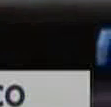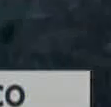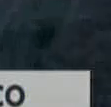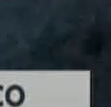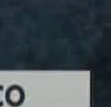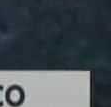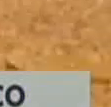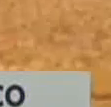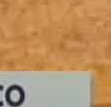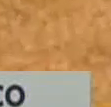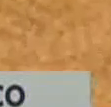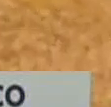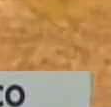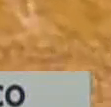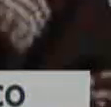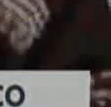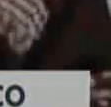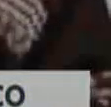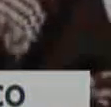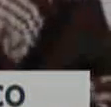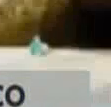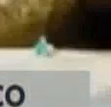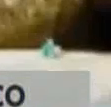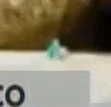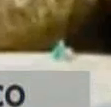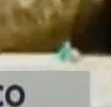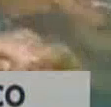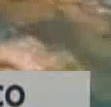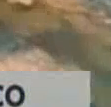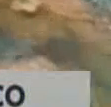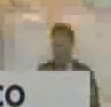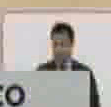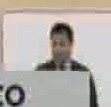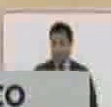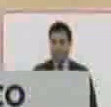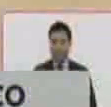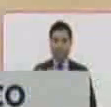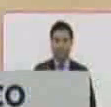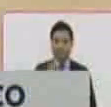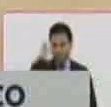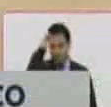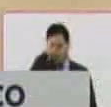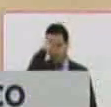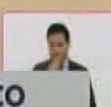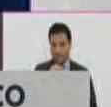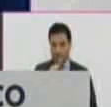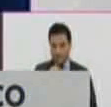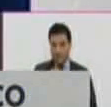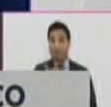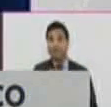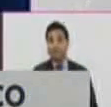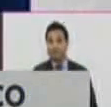2014 el presidente Peña se hubiera pronunciado sobre el registro de Morena? Yo creo que todos lo hubiéramos calificado como